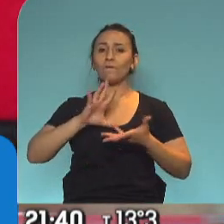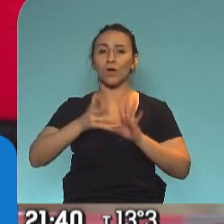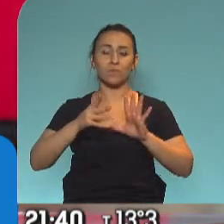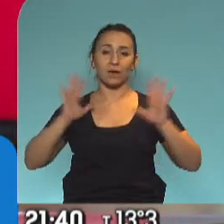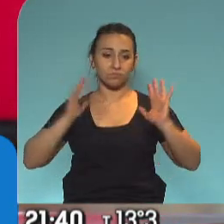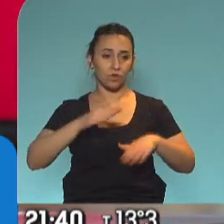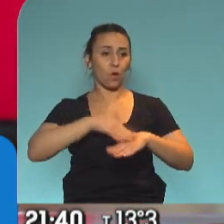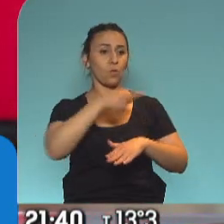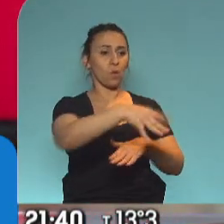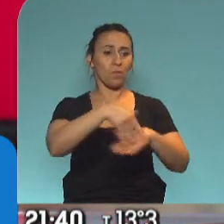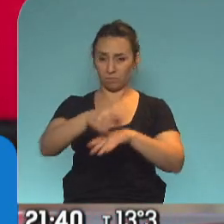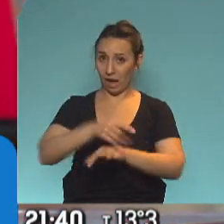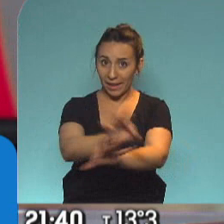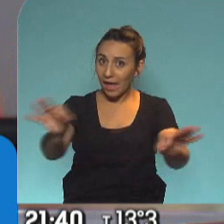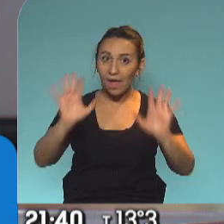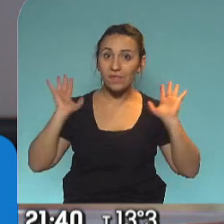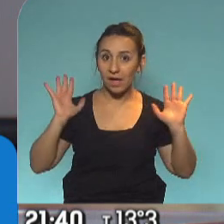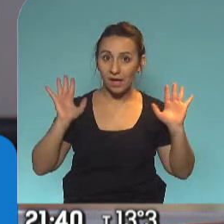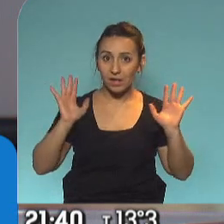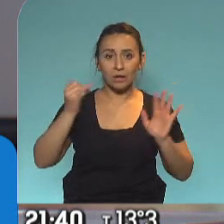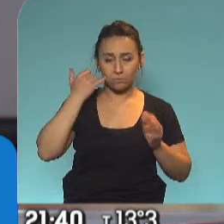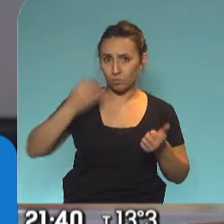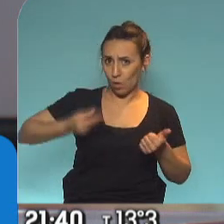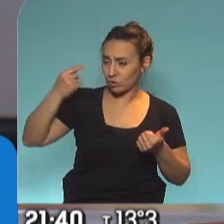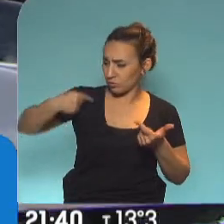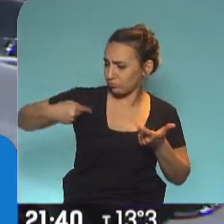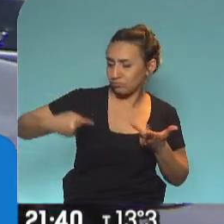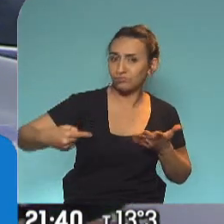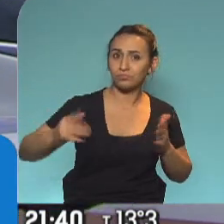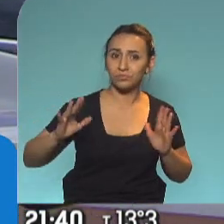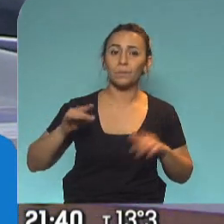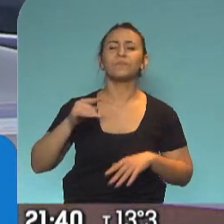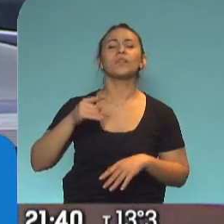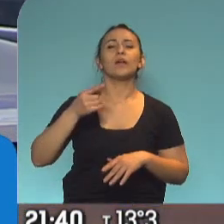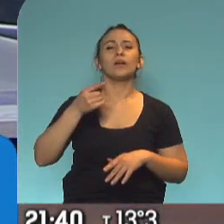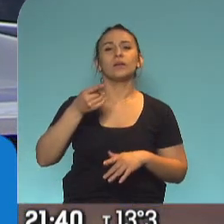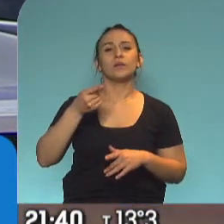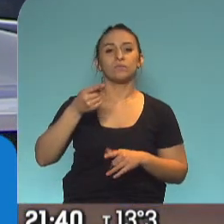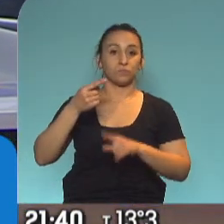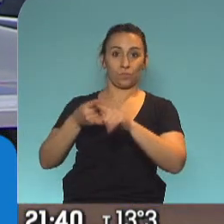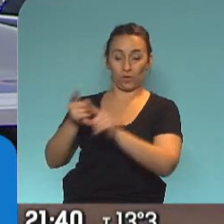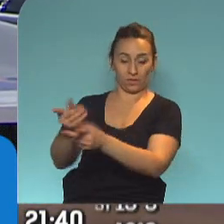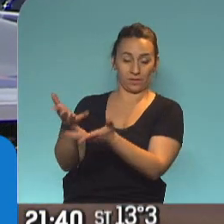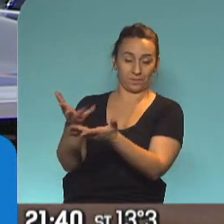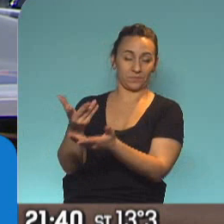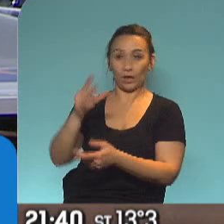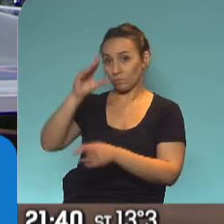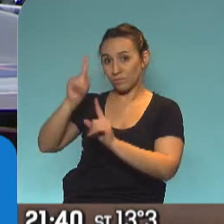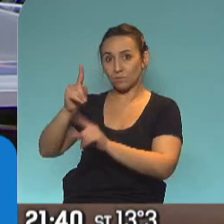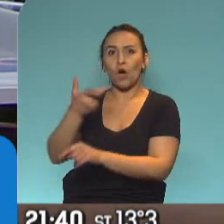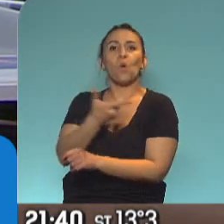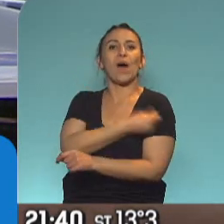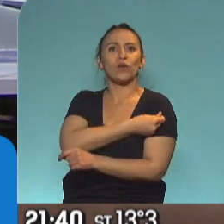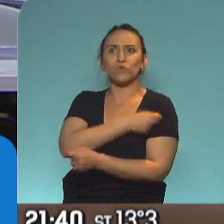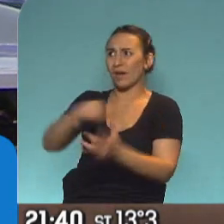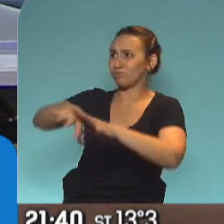muchas denuncias. Una de ellas ha tenido mucha trascendencia en estos días por el asunto el olvido de las vacunas